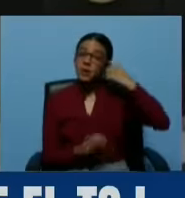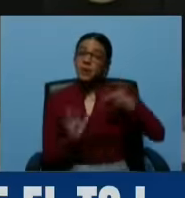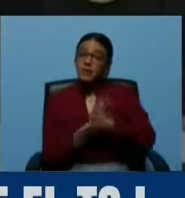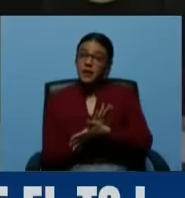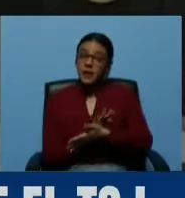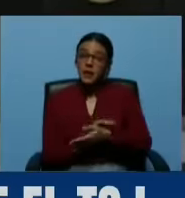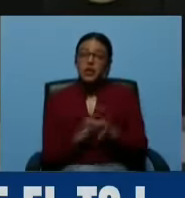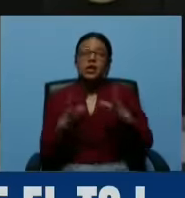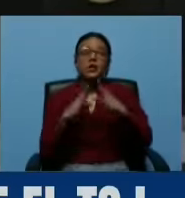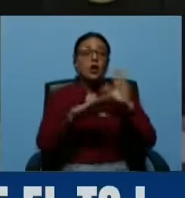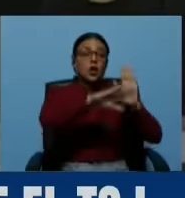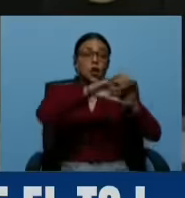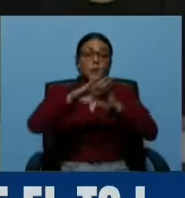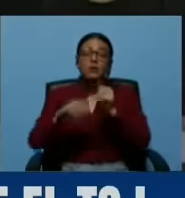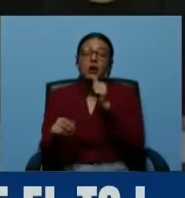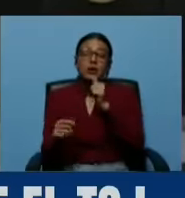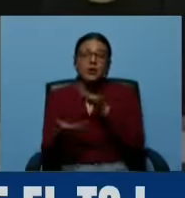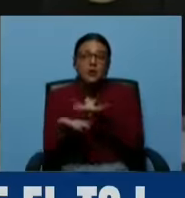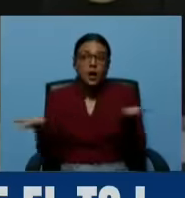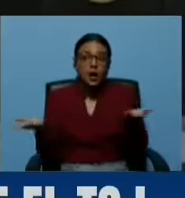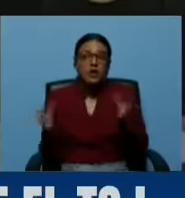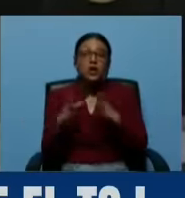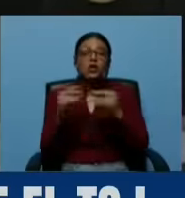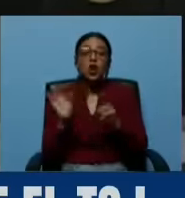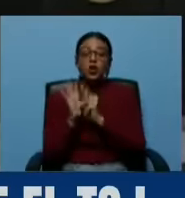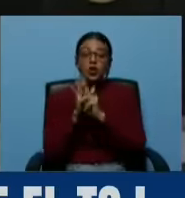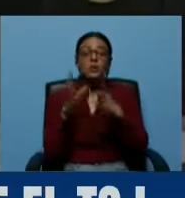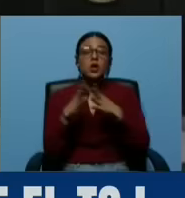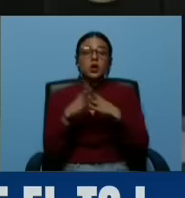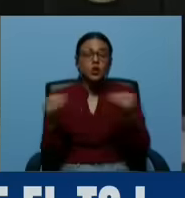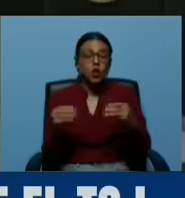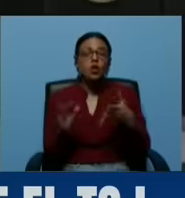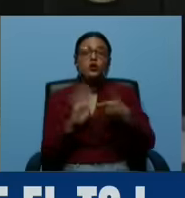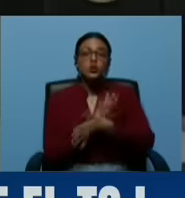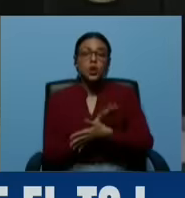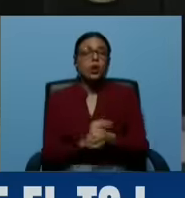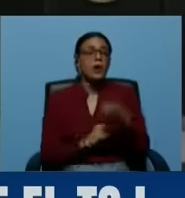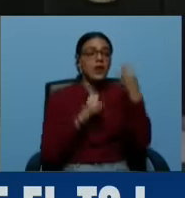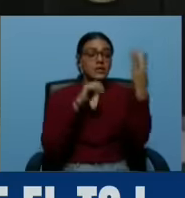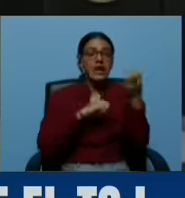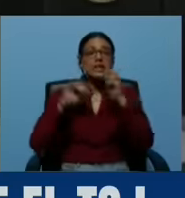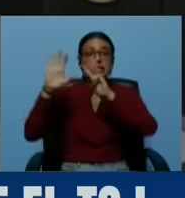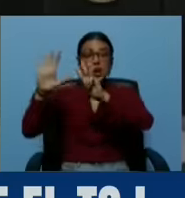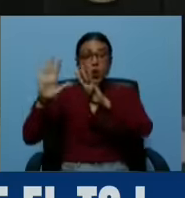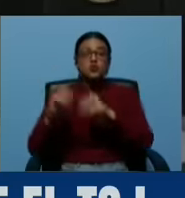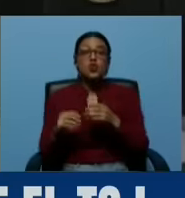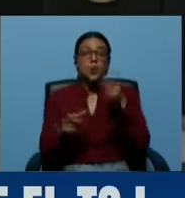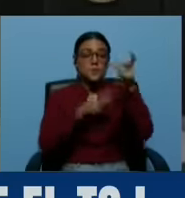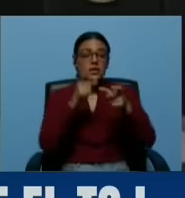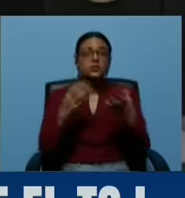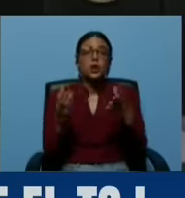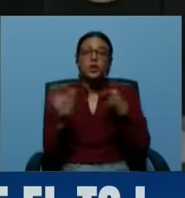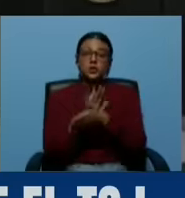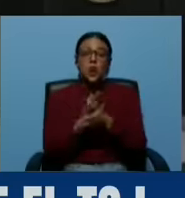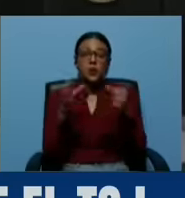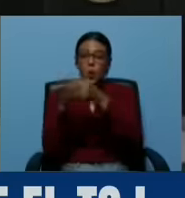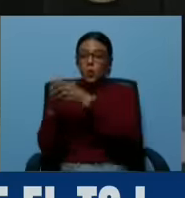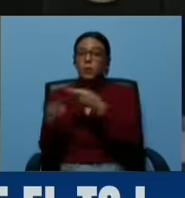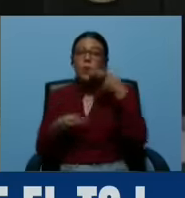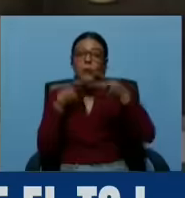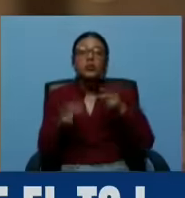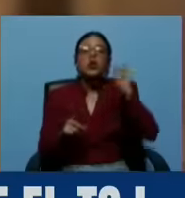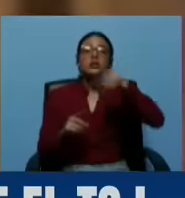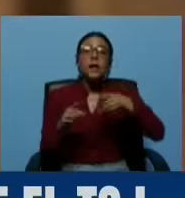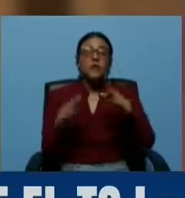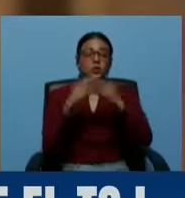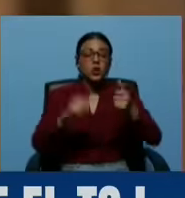convocados representantes de las 38 organizaciones con fines políticos, tanto los candidatos que participaron